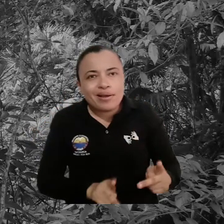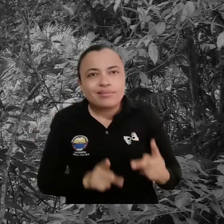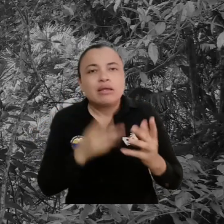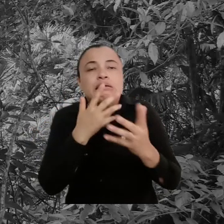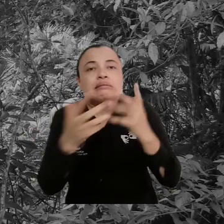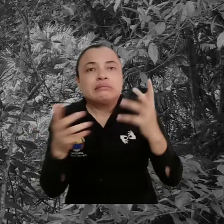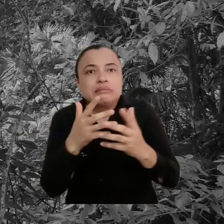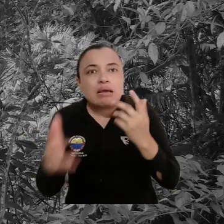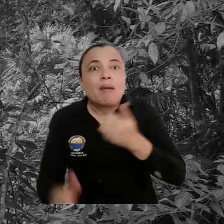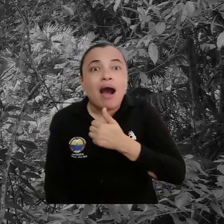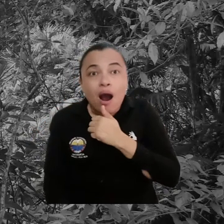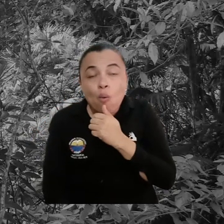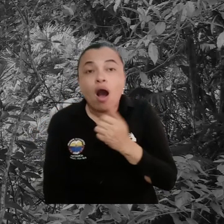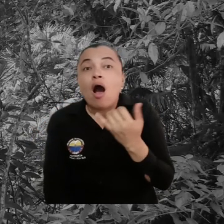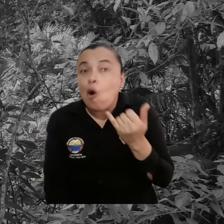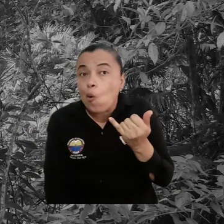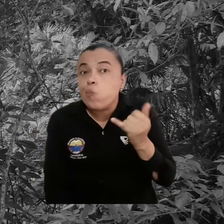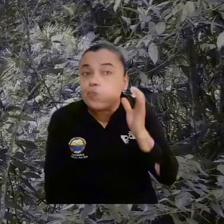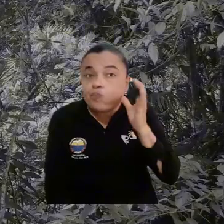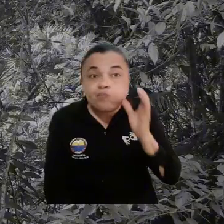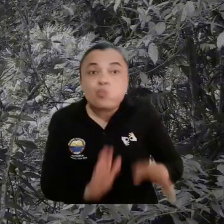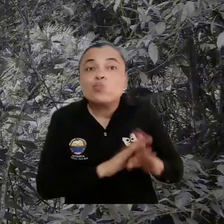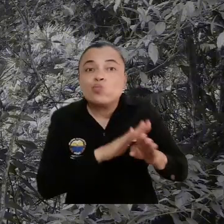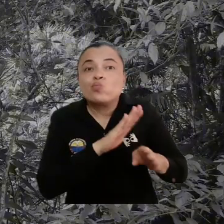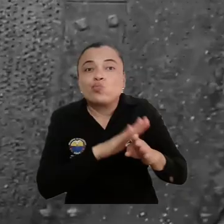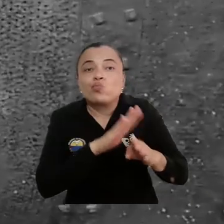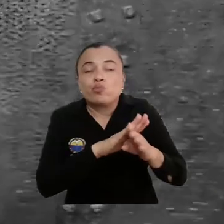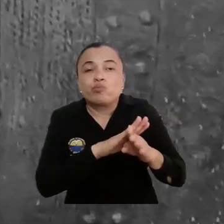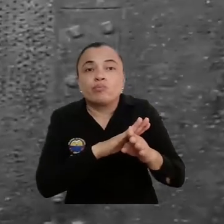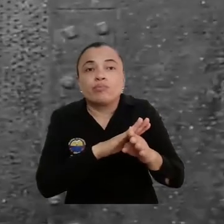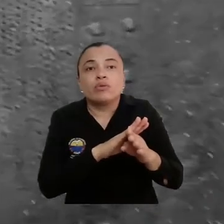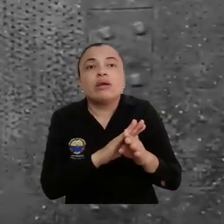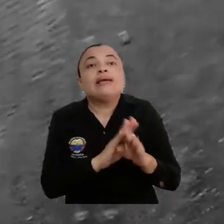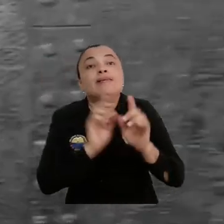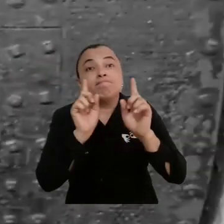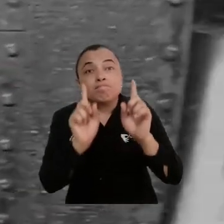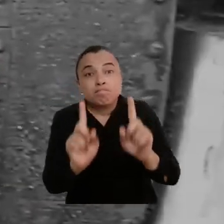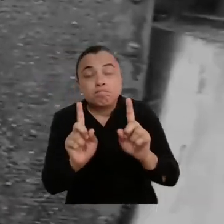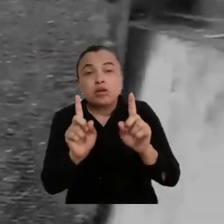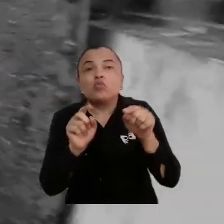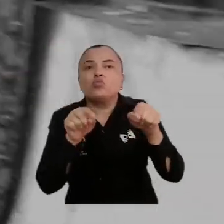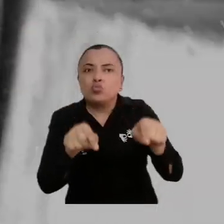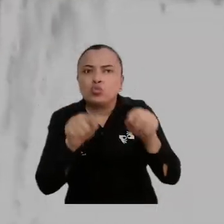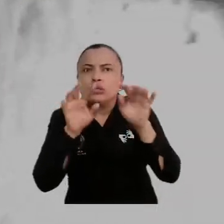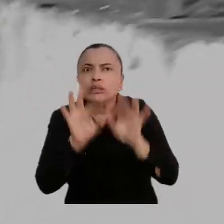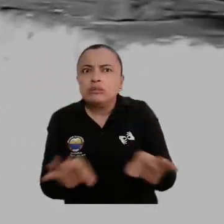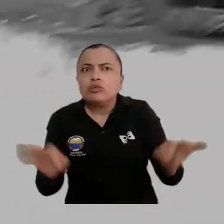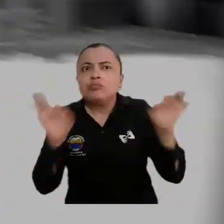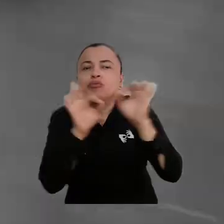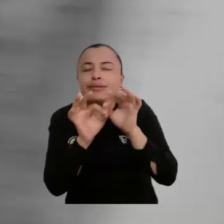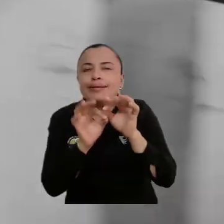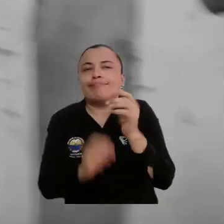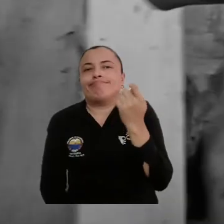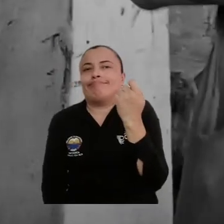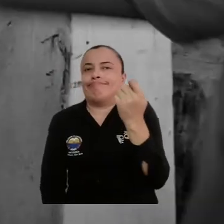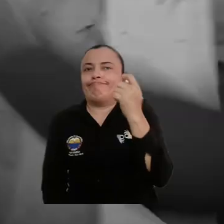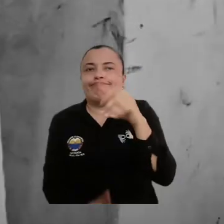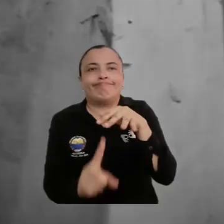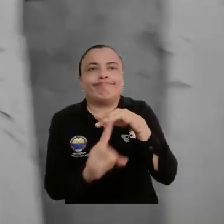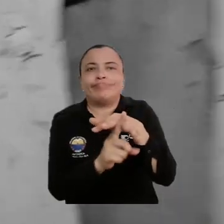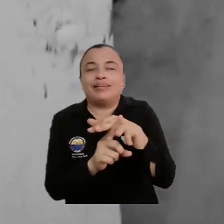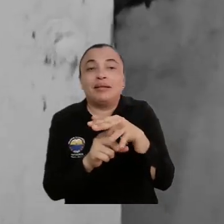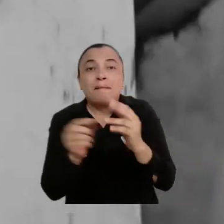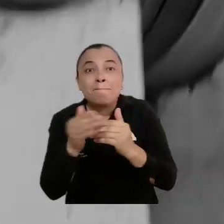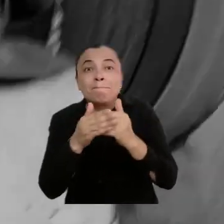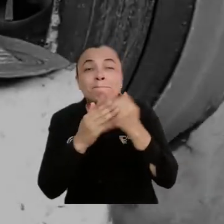que aún hoy abastecen a pobladores cercanos. Sin embargo, esa misma importancia la volvió más vulnerable desde el inicio del